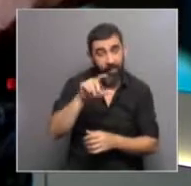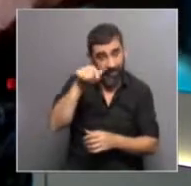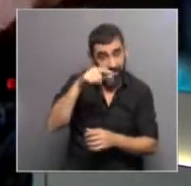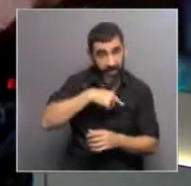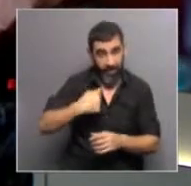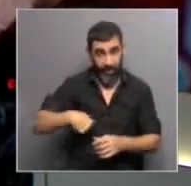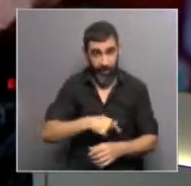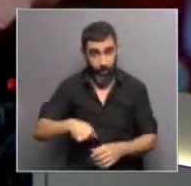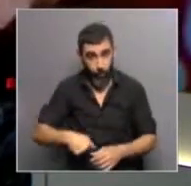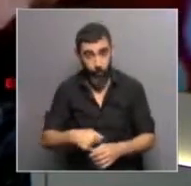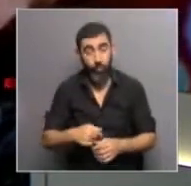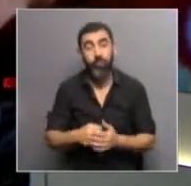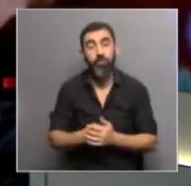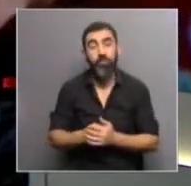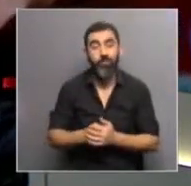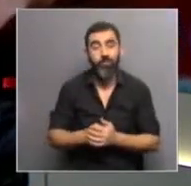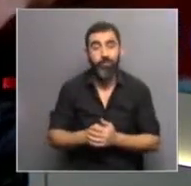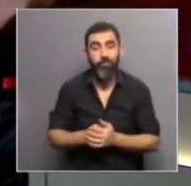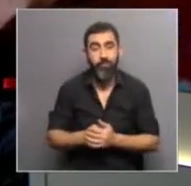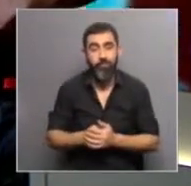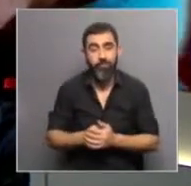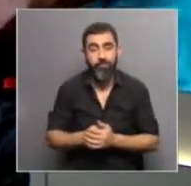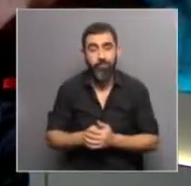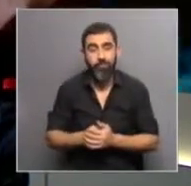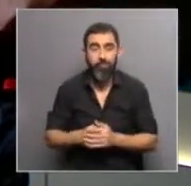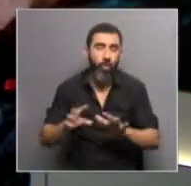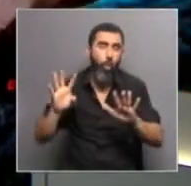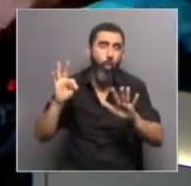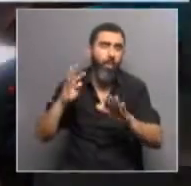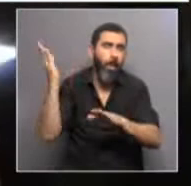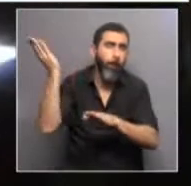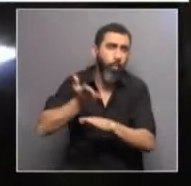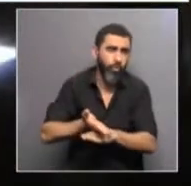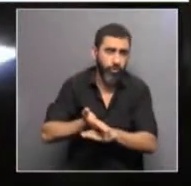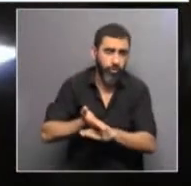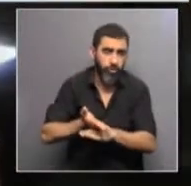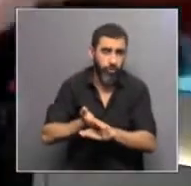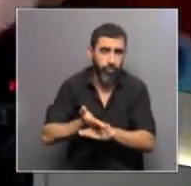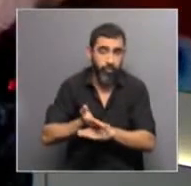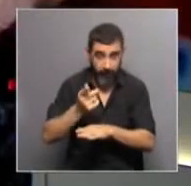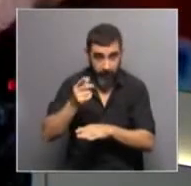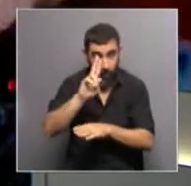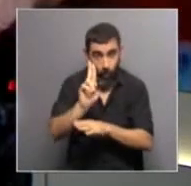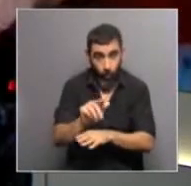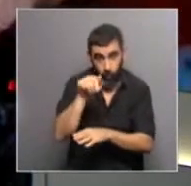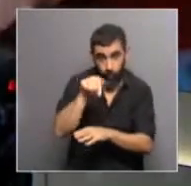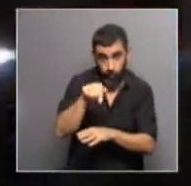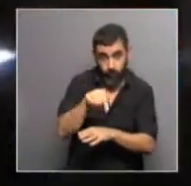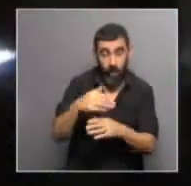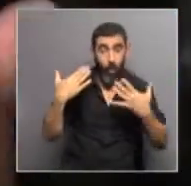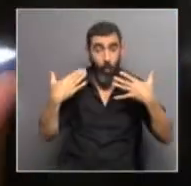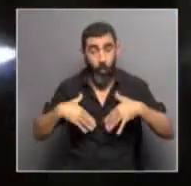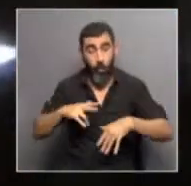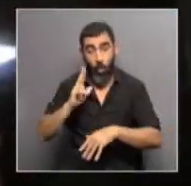intestinal, te diría que el 90% de la serotonina que utiliza el cuerpo humano